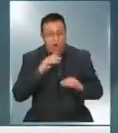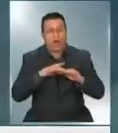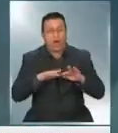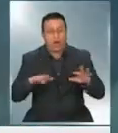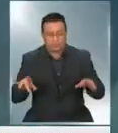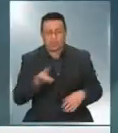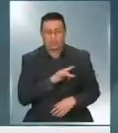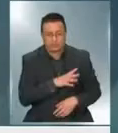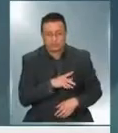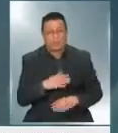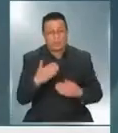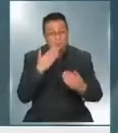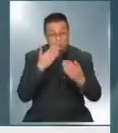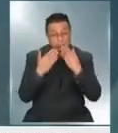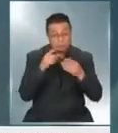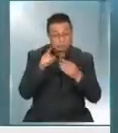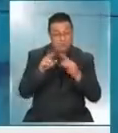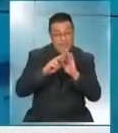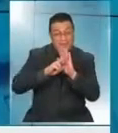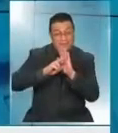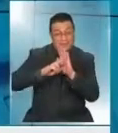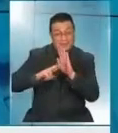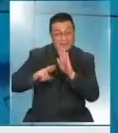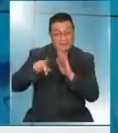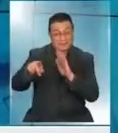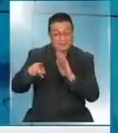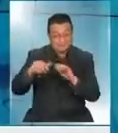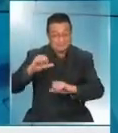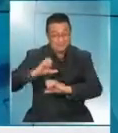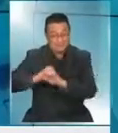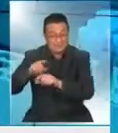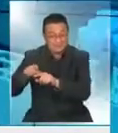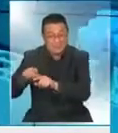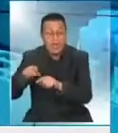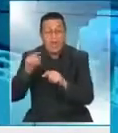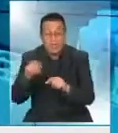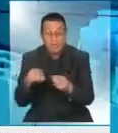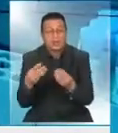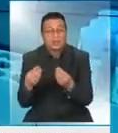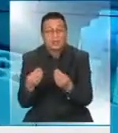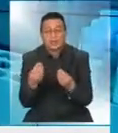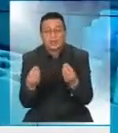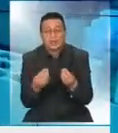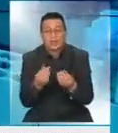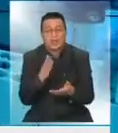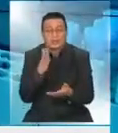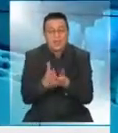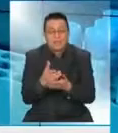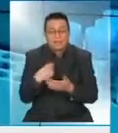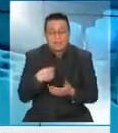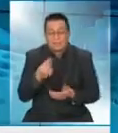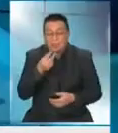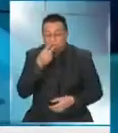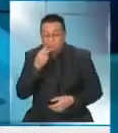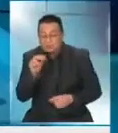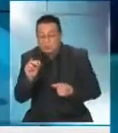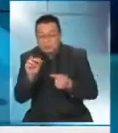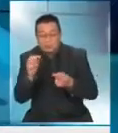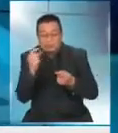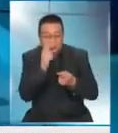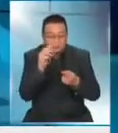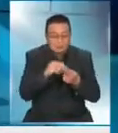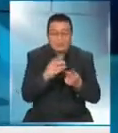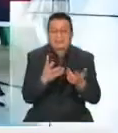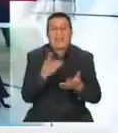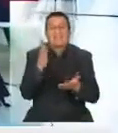país. Conversamos con los representantes de este producto porque le preguntamos cuáles son las condiciones en las que yo me lo puedo hacer y también qué tengo